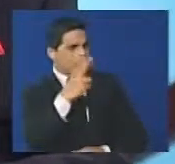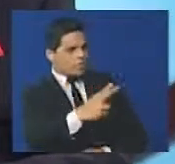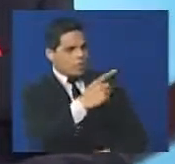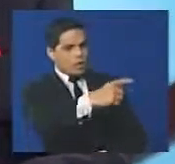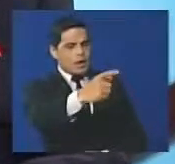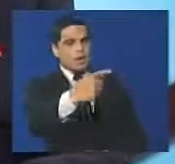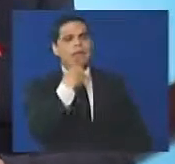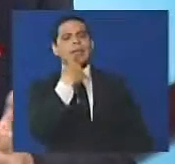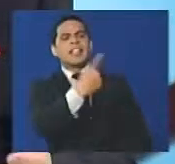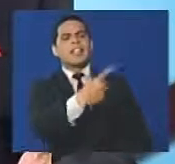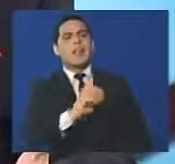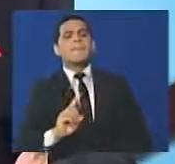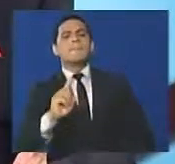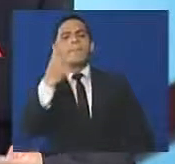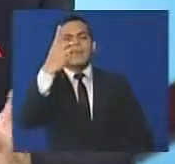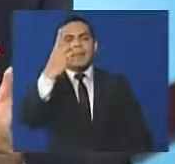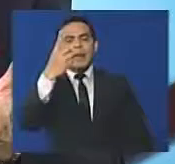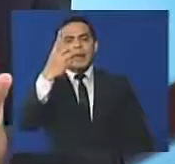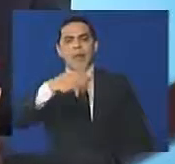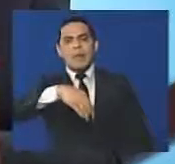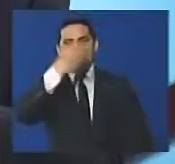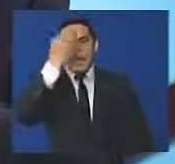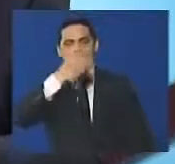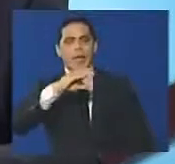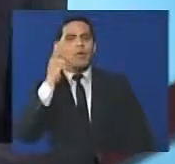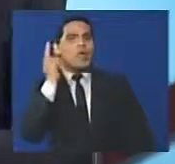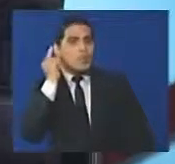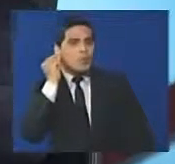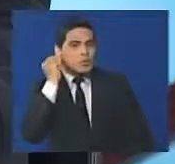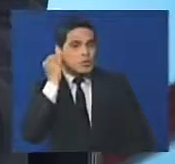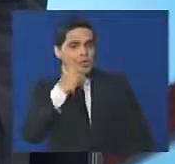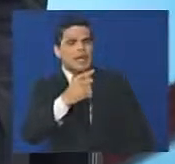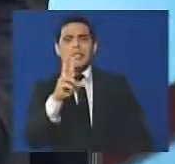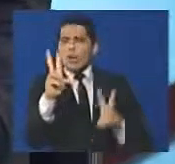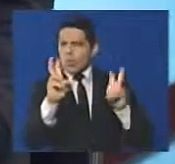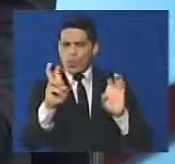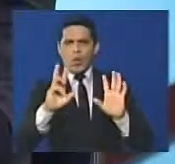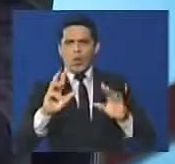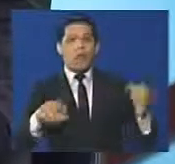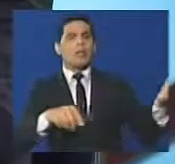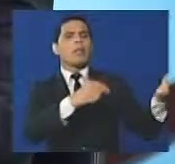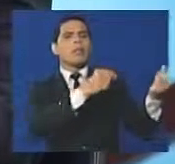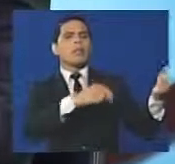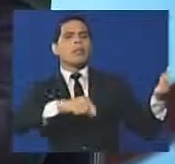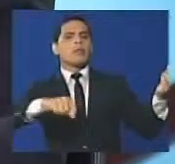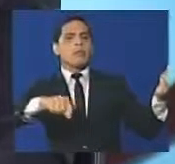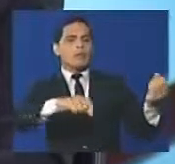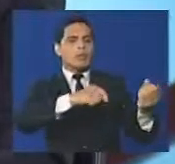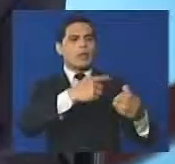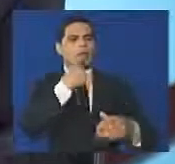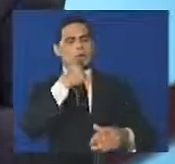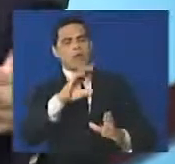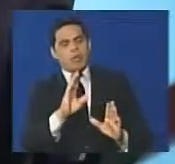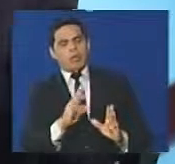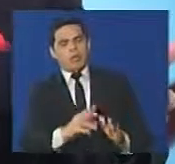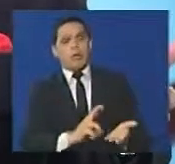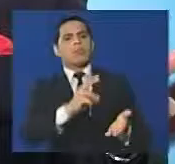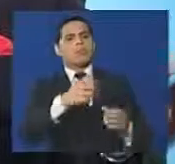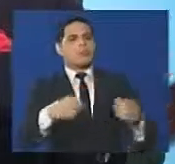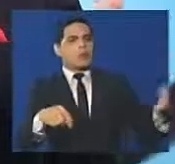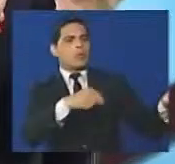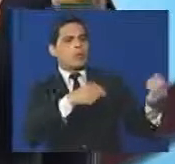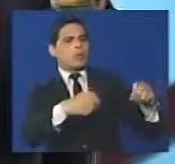público y le dije que por primera vez iba a cantar una muchacha que tocaba en la orquesta violín. Se